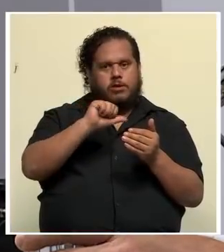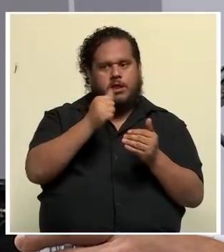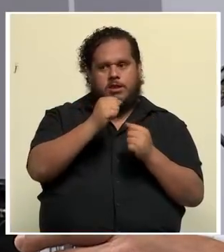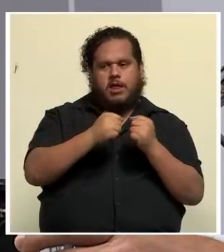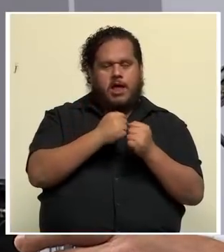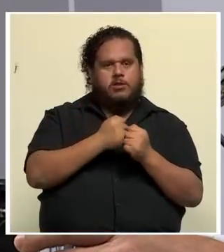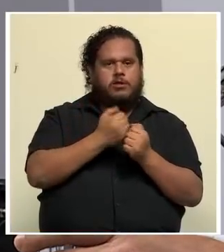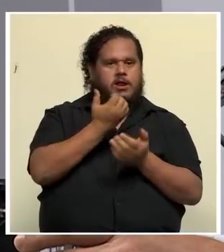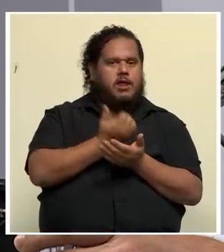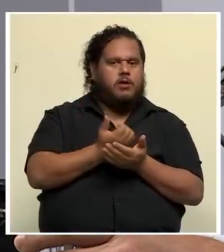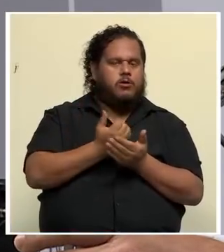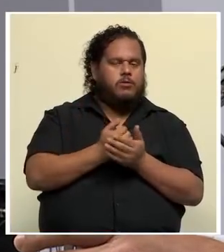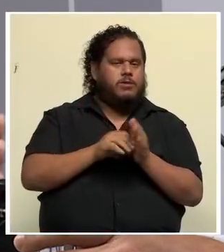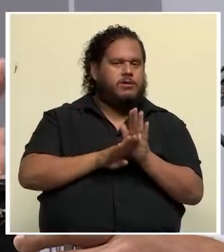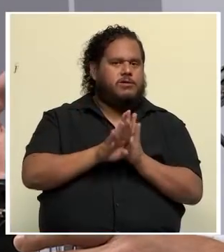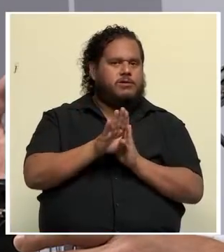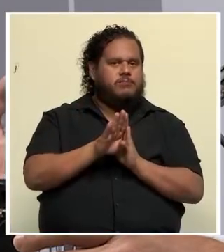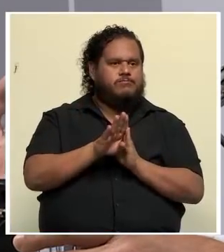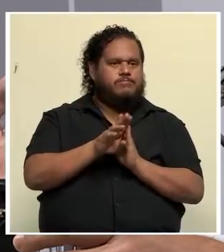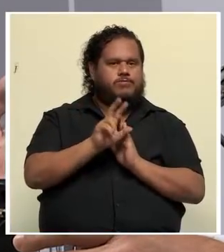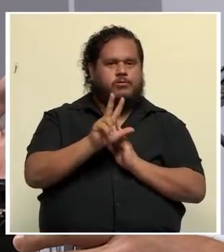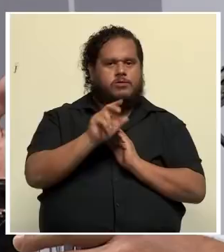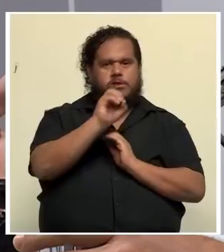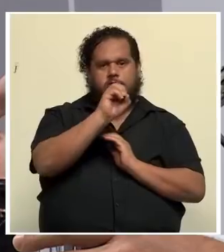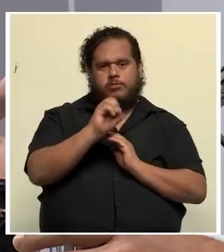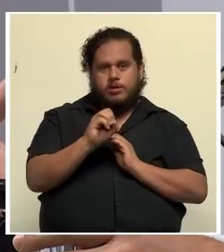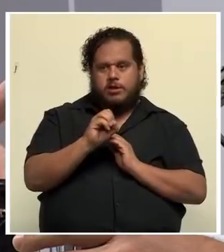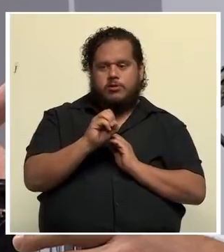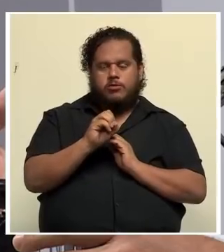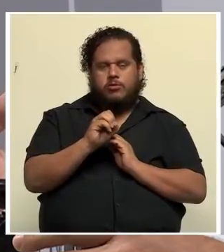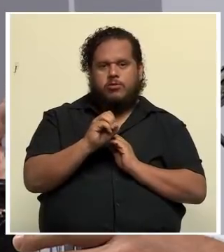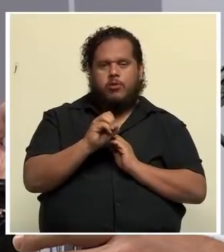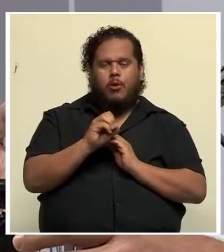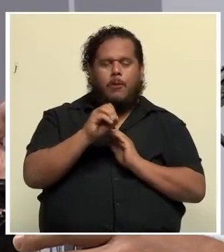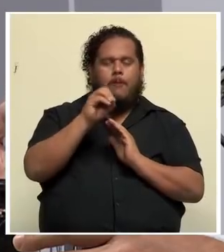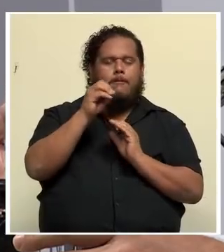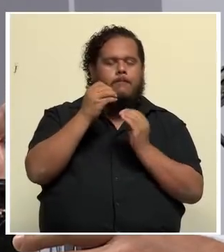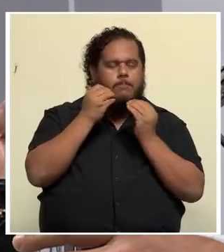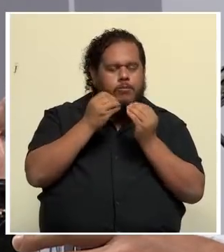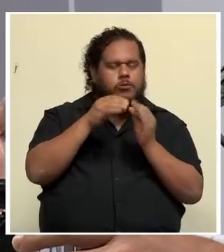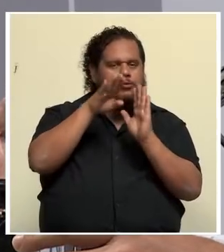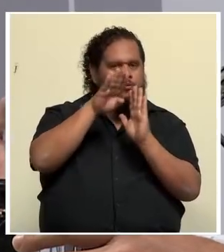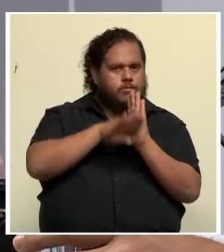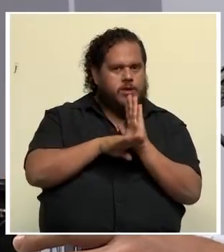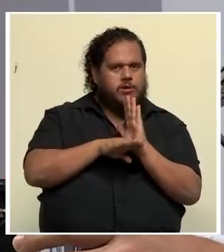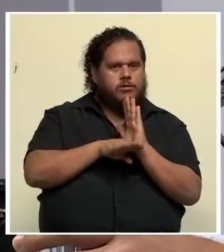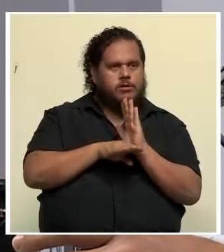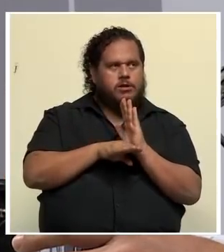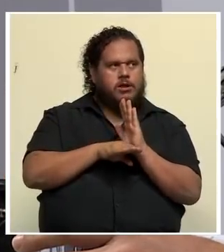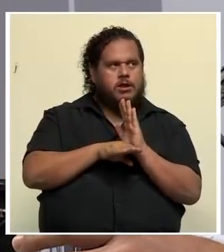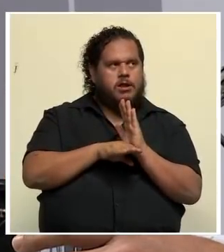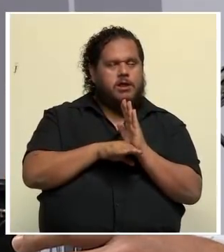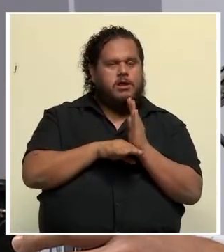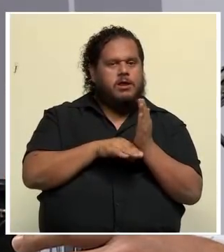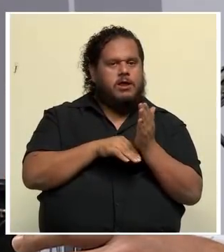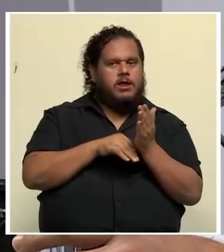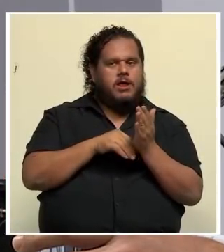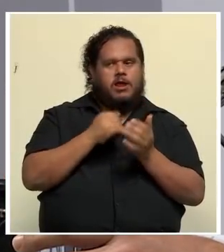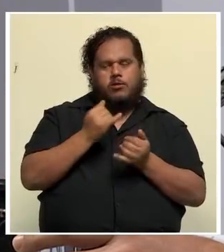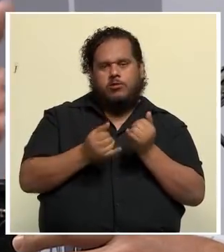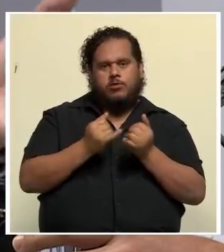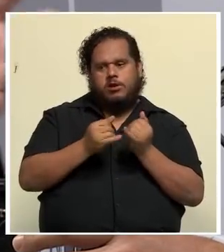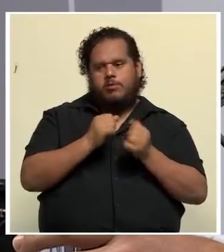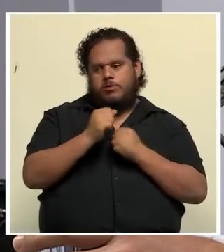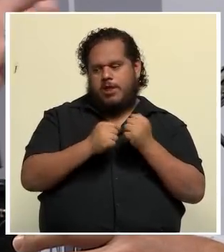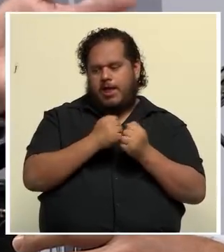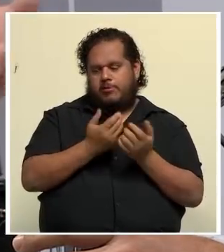economía, si acaso, ha crecido un 3%, mucho menos en los últimos